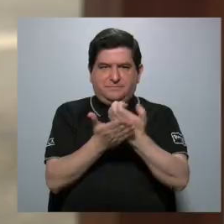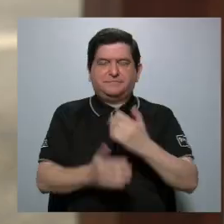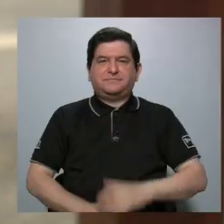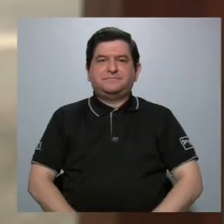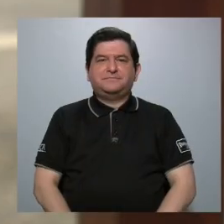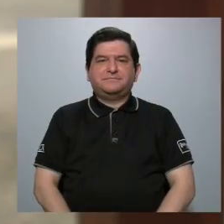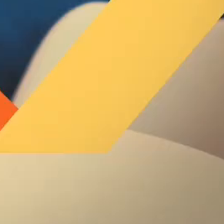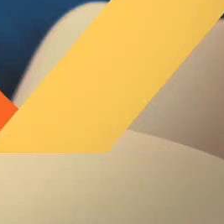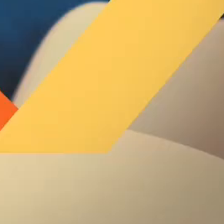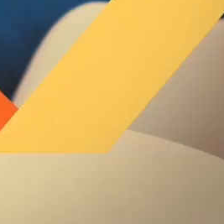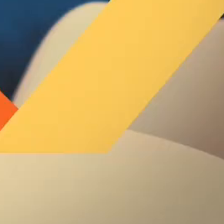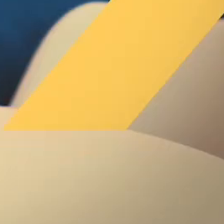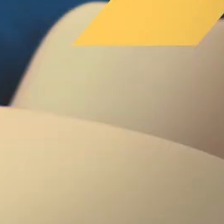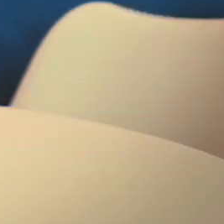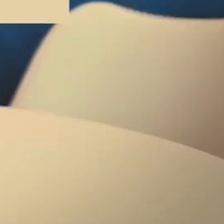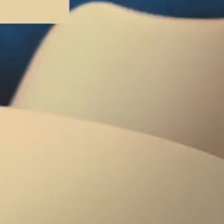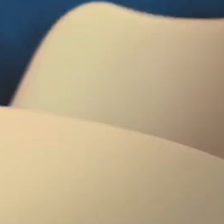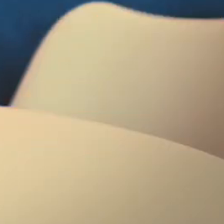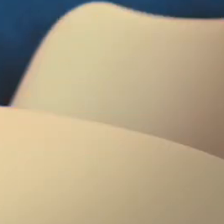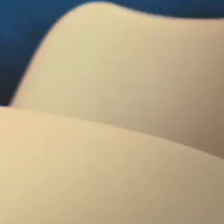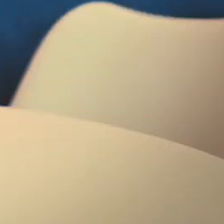vista económico.